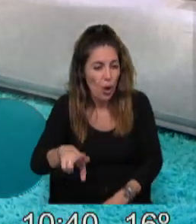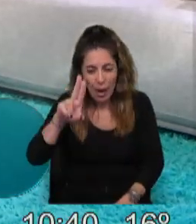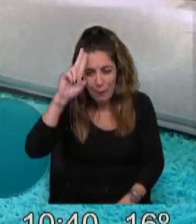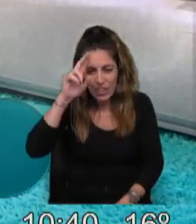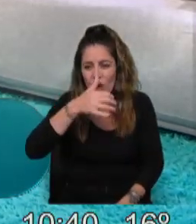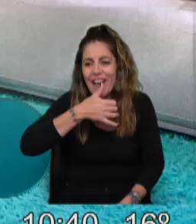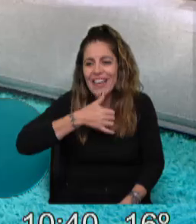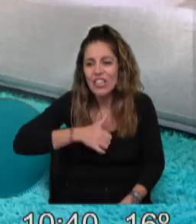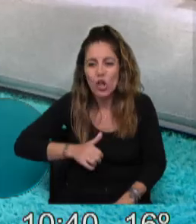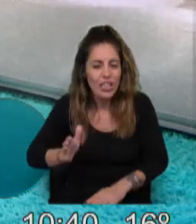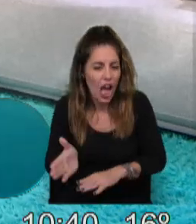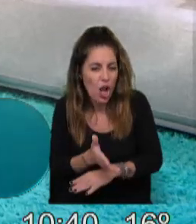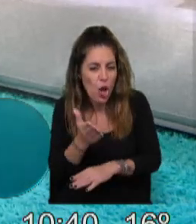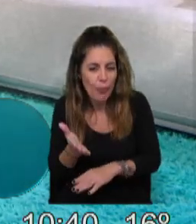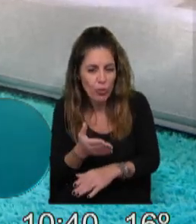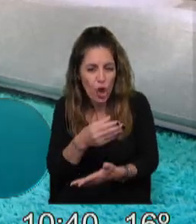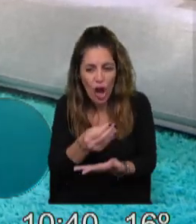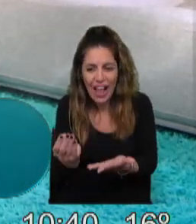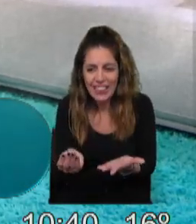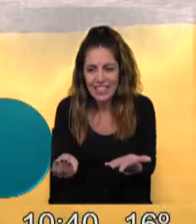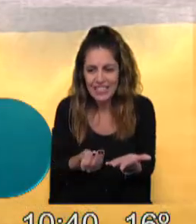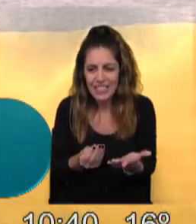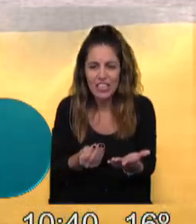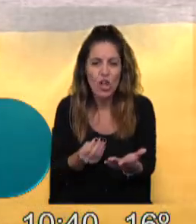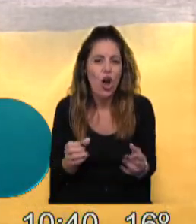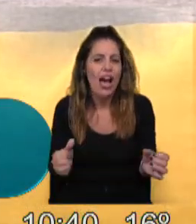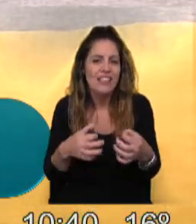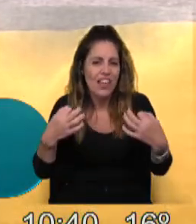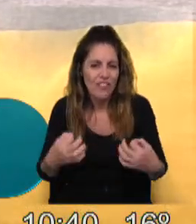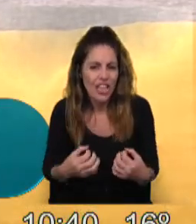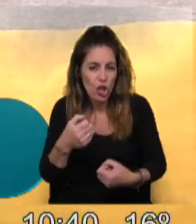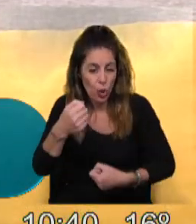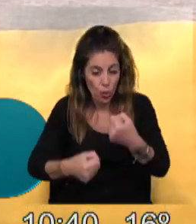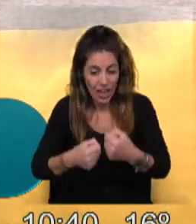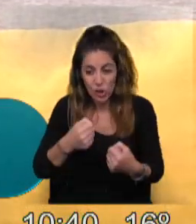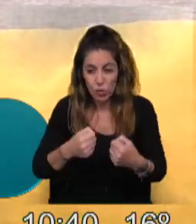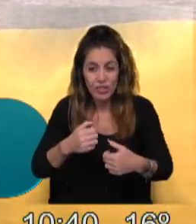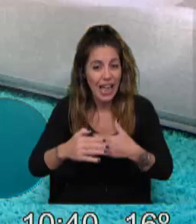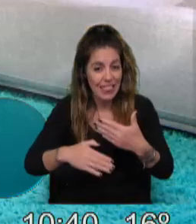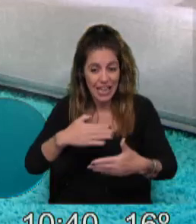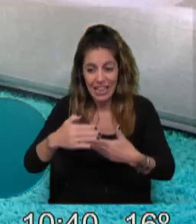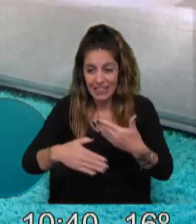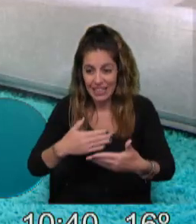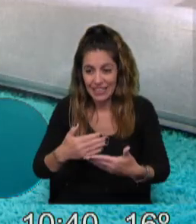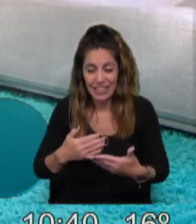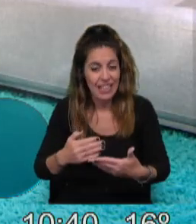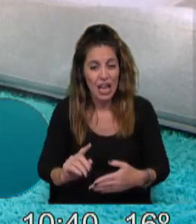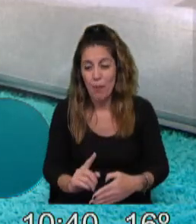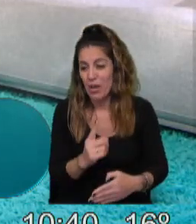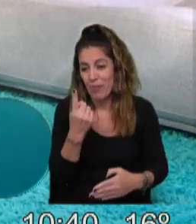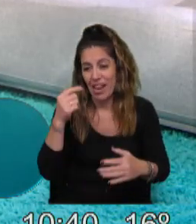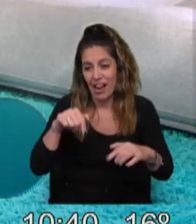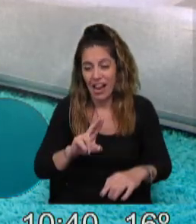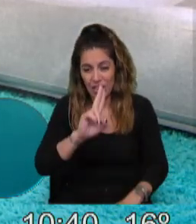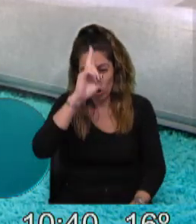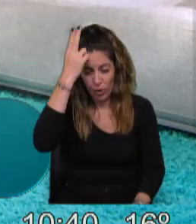productos, sí, a la ecología, pero también al diseño, a la buena hechura y a una industria como la textil que ha sido así hegemónica de nuestro país. Sí. De